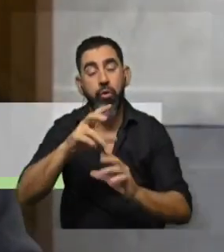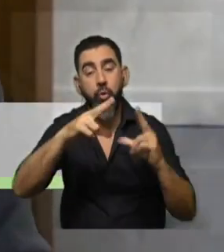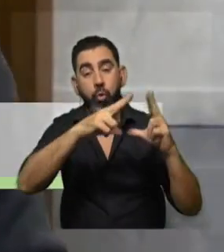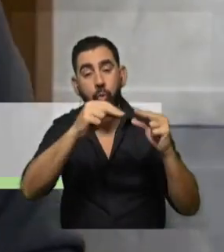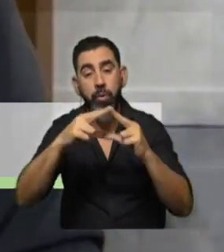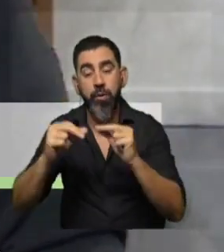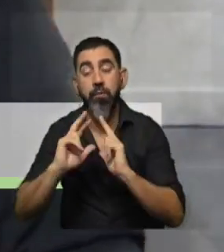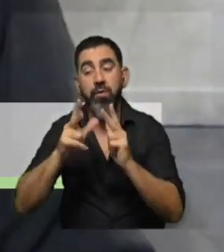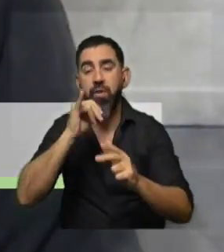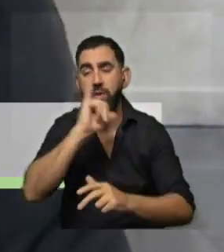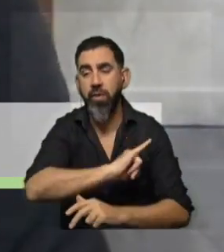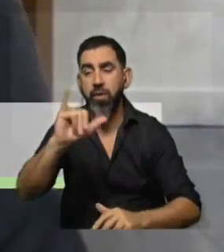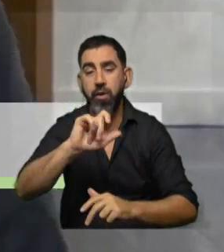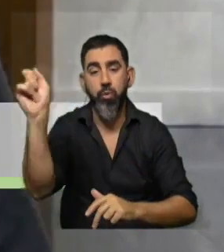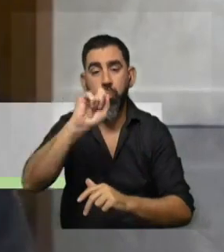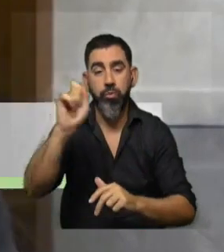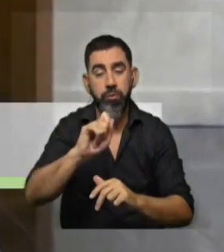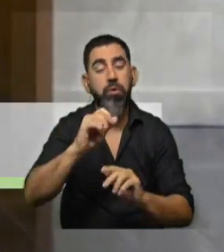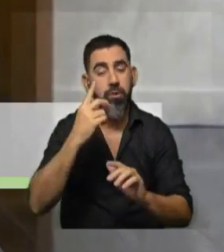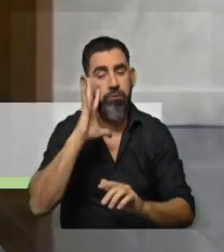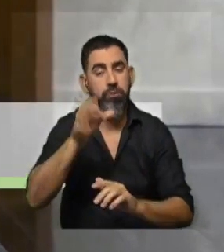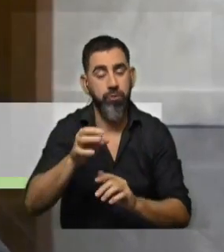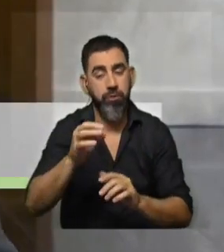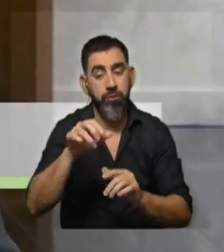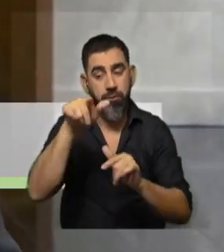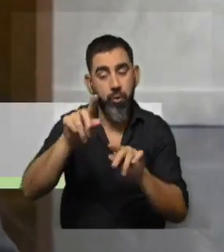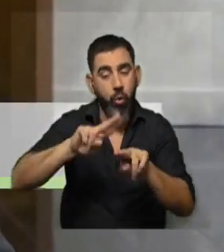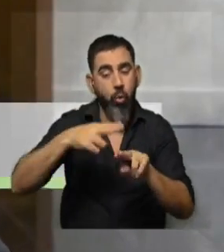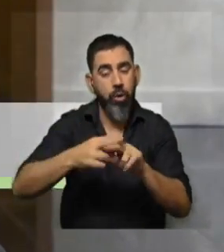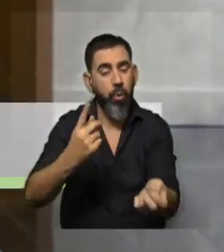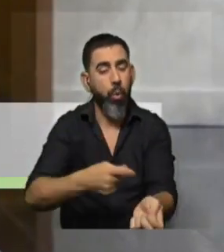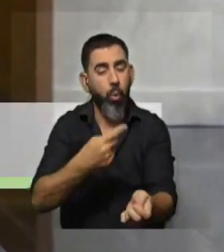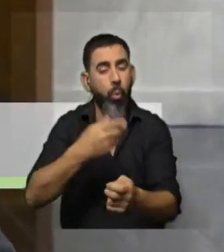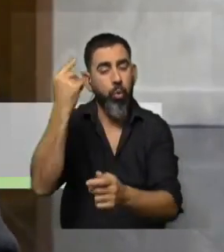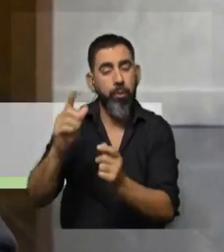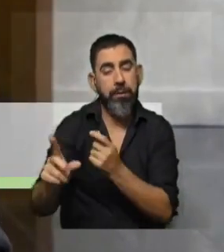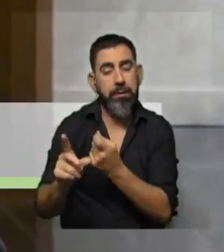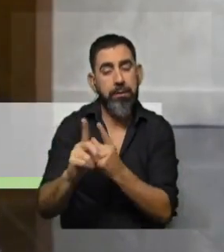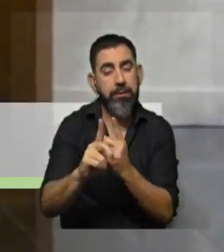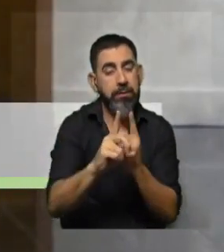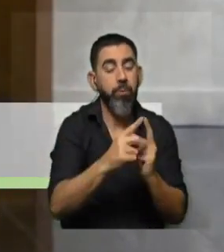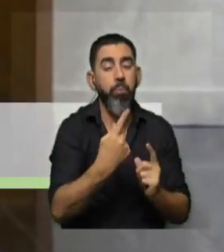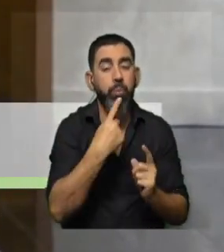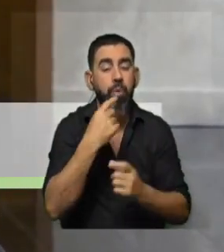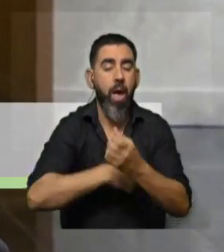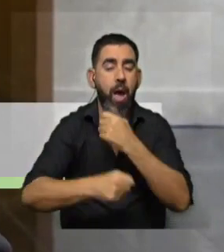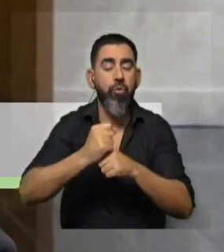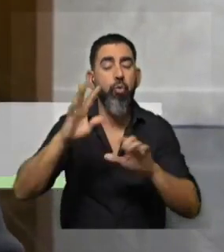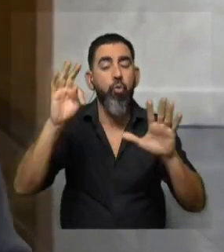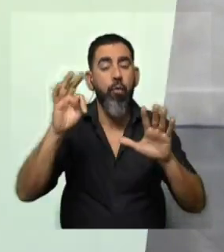y aseguró que las denuncias públicas muestran que el organismo retomó la práctica del clientelismo político de los años